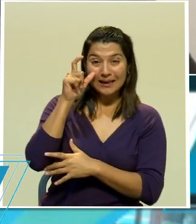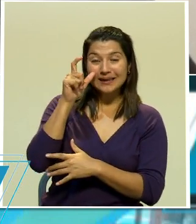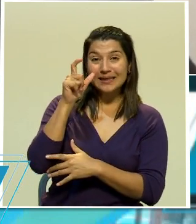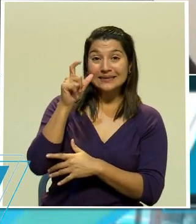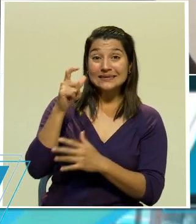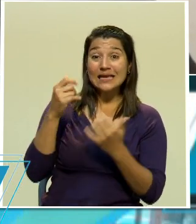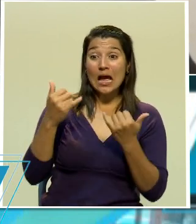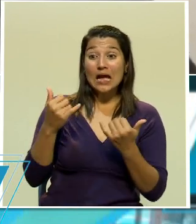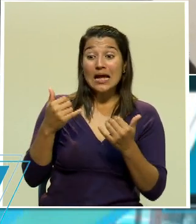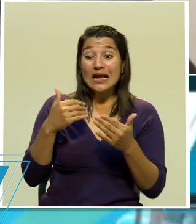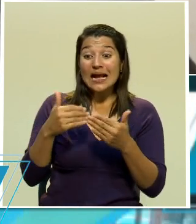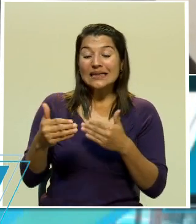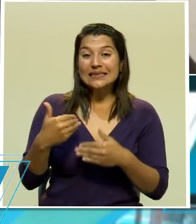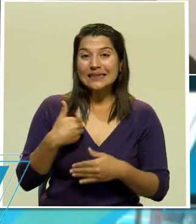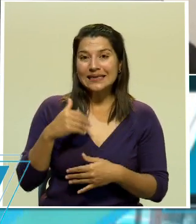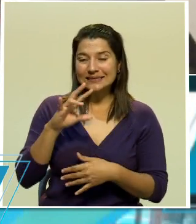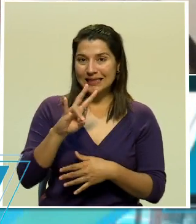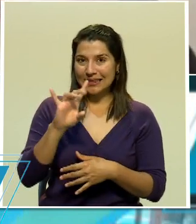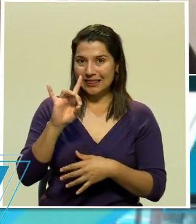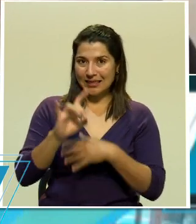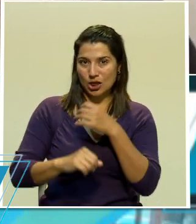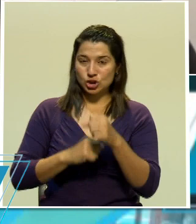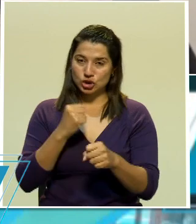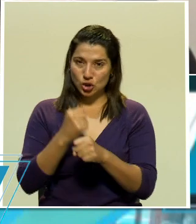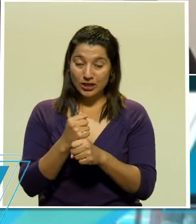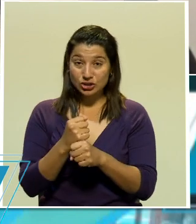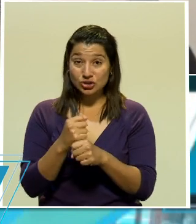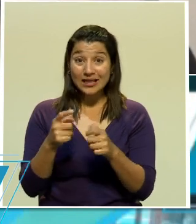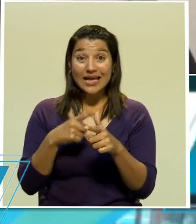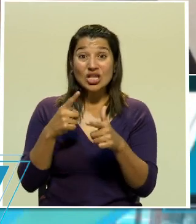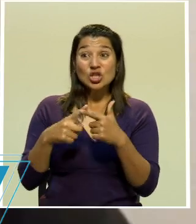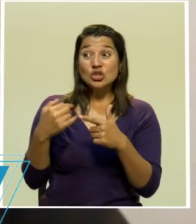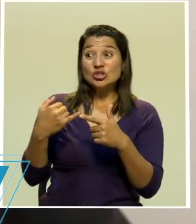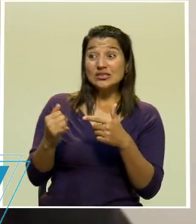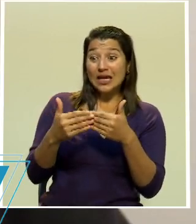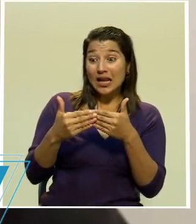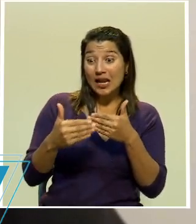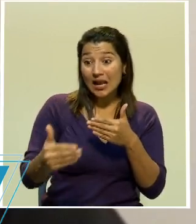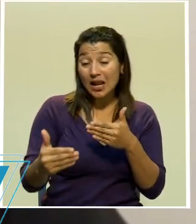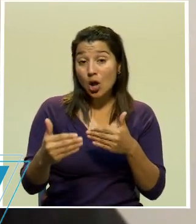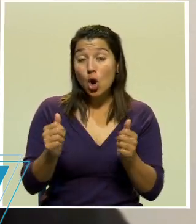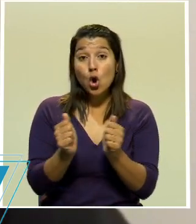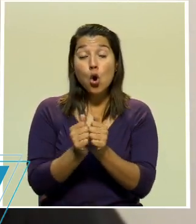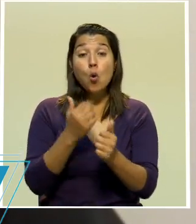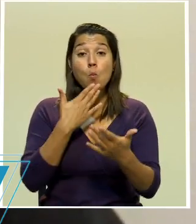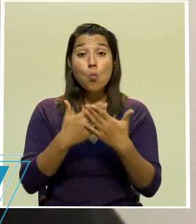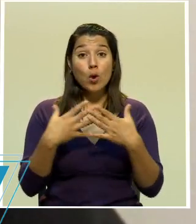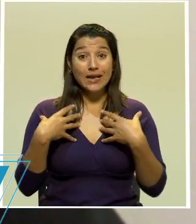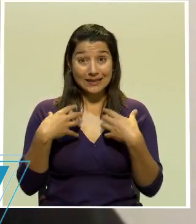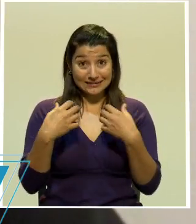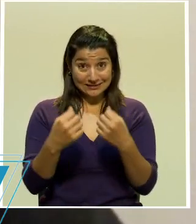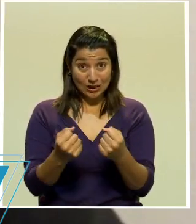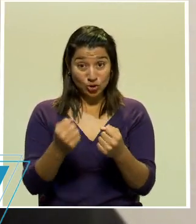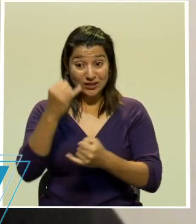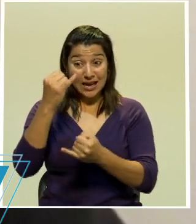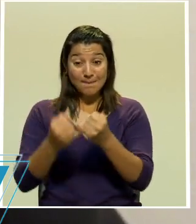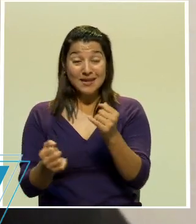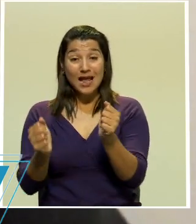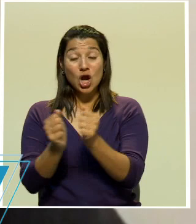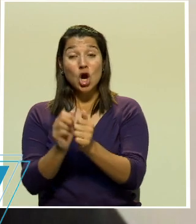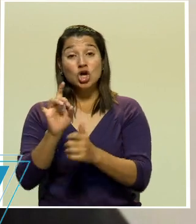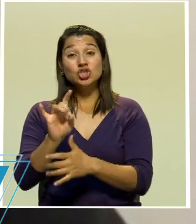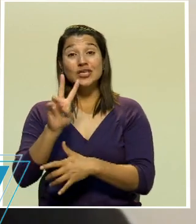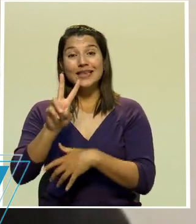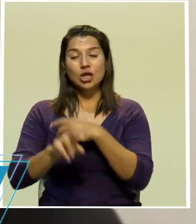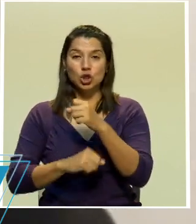con 78 años. Entonces, si él pasa con buena salud los próximos 4 años, va a llegar a finalizar el poder con 82 en esos